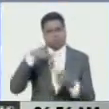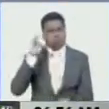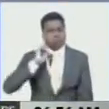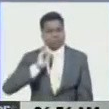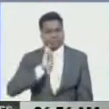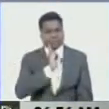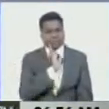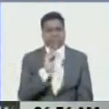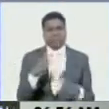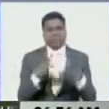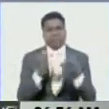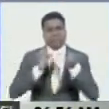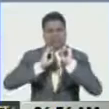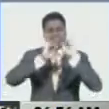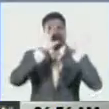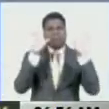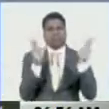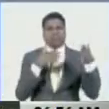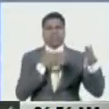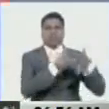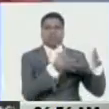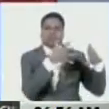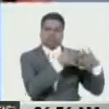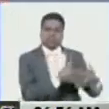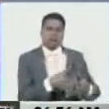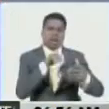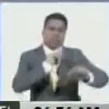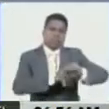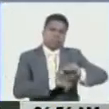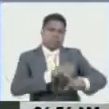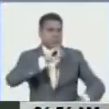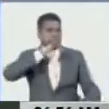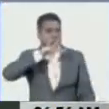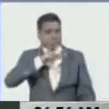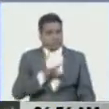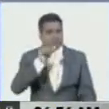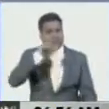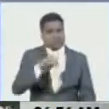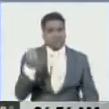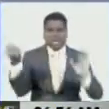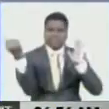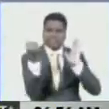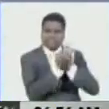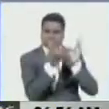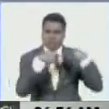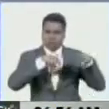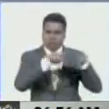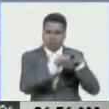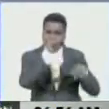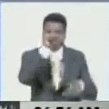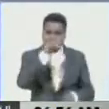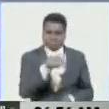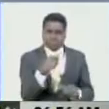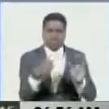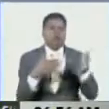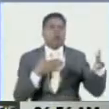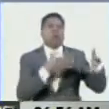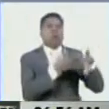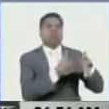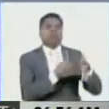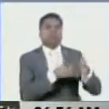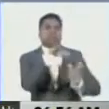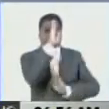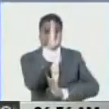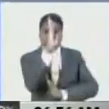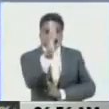revolución claramente antiimperialista. Es el momento histórico, por eso es que lleva el sello. Esta es una revolución antiimperialista con